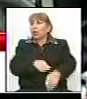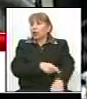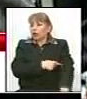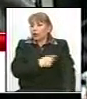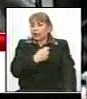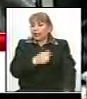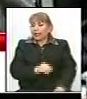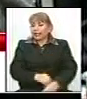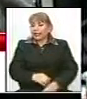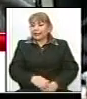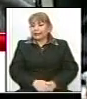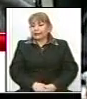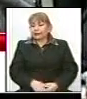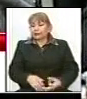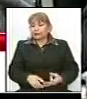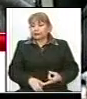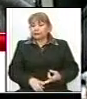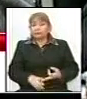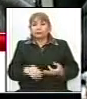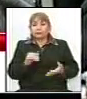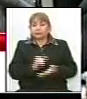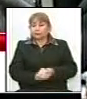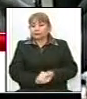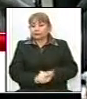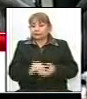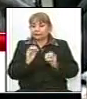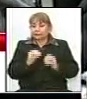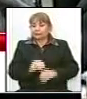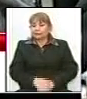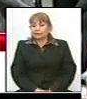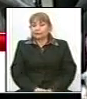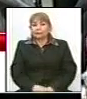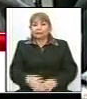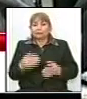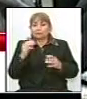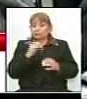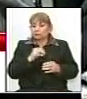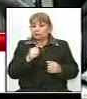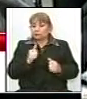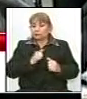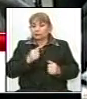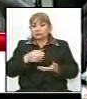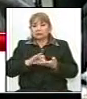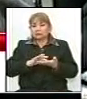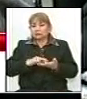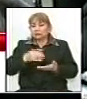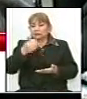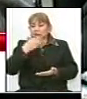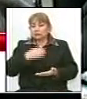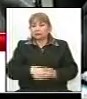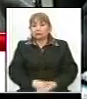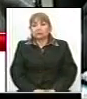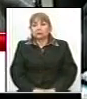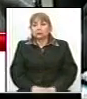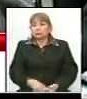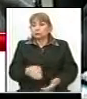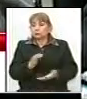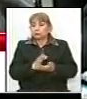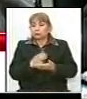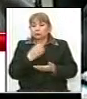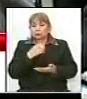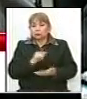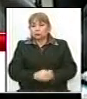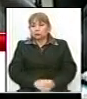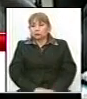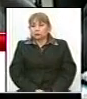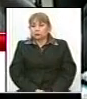etcétera, etcétera, ¿no? Y que la mayoría, el 72% se autorrecetaba, buscaba formas caseras